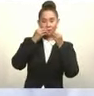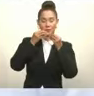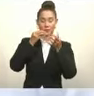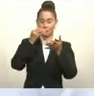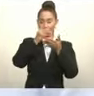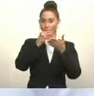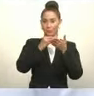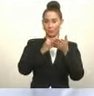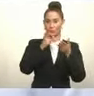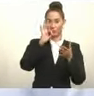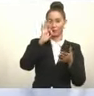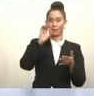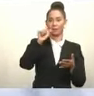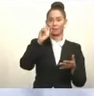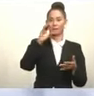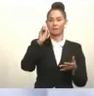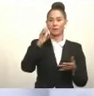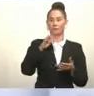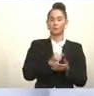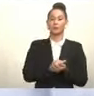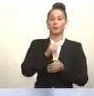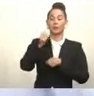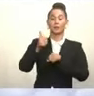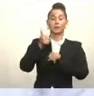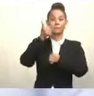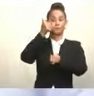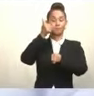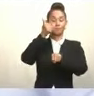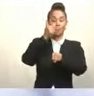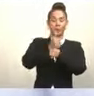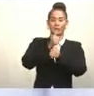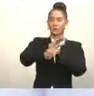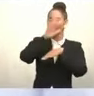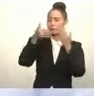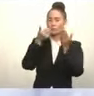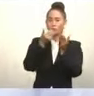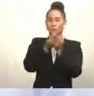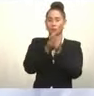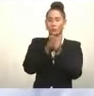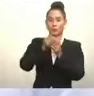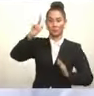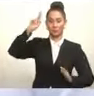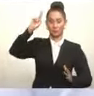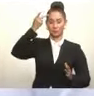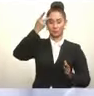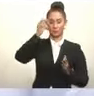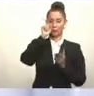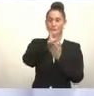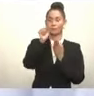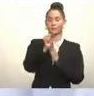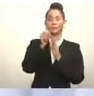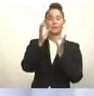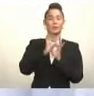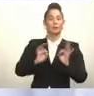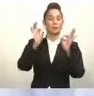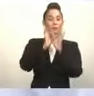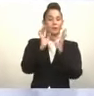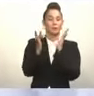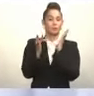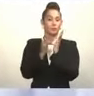tabla de la FAO. La implementación de todas estas políticas sociales son lo referente a